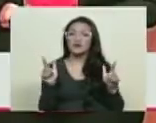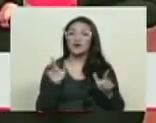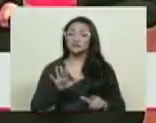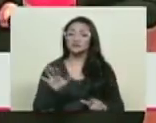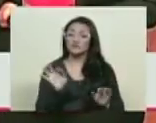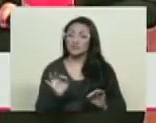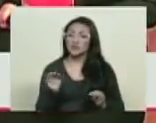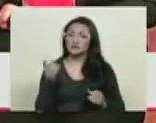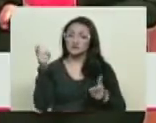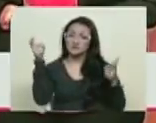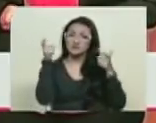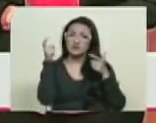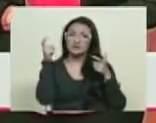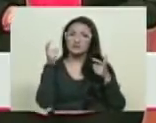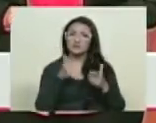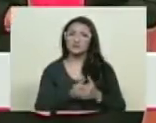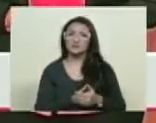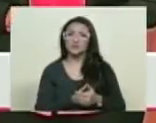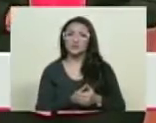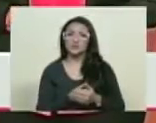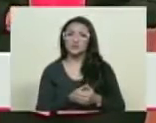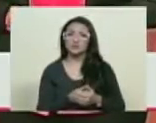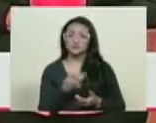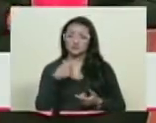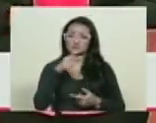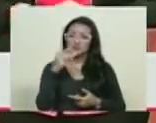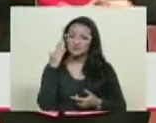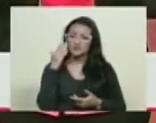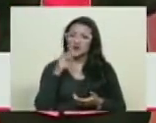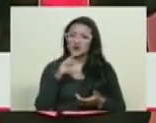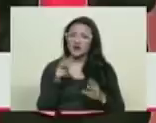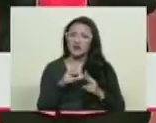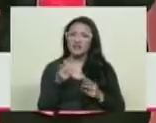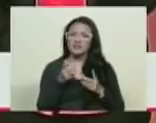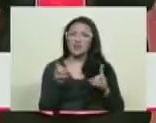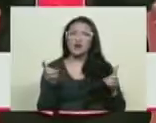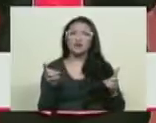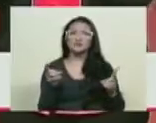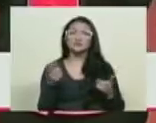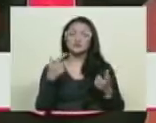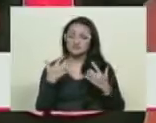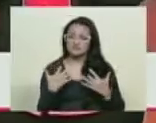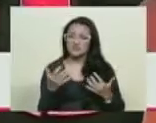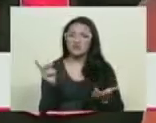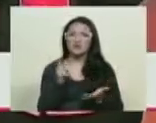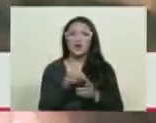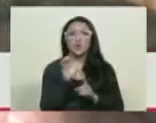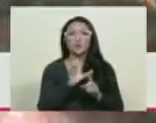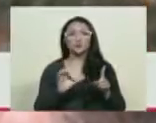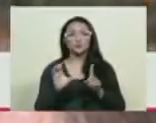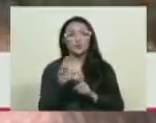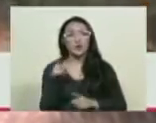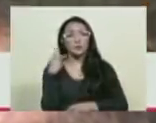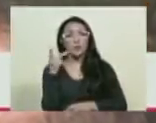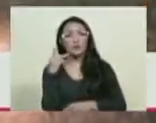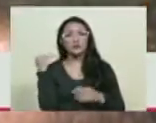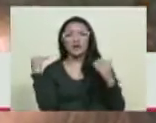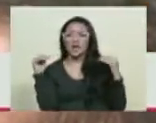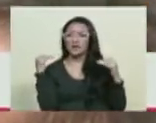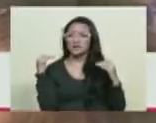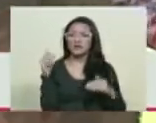si quieren conocer lo que es democracia vengan a venezuela vengan a ver la cultura política la ética